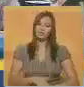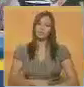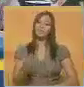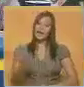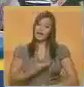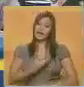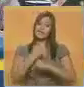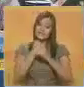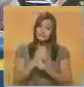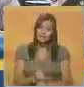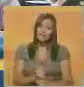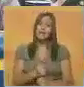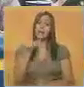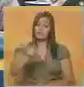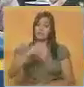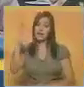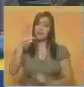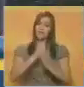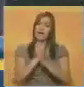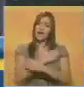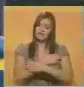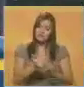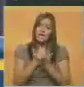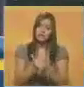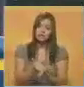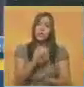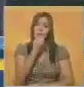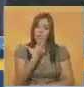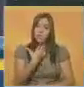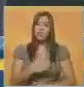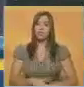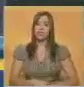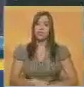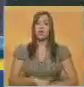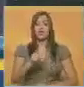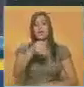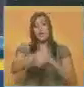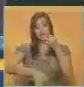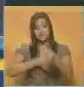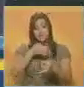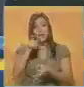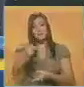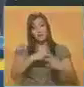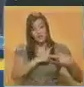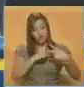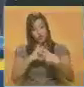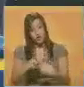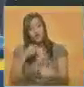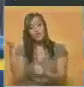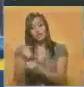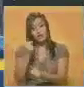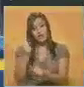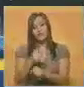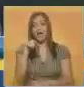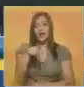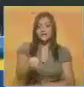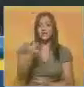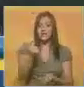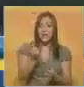alcaldes esperan que los caraqueños colaboren con esta noble causa. Hay que destacar que los voluntarios que estarán trabajando